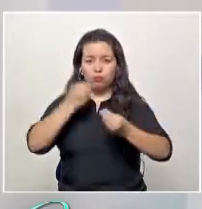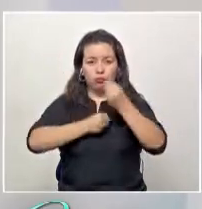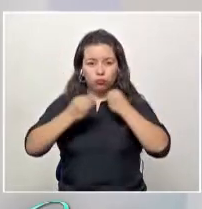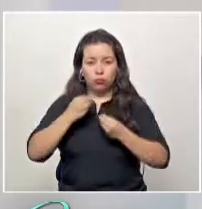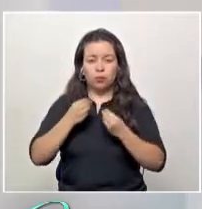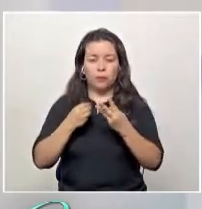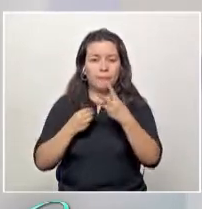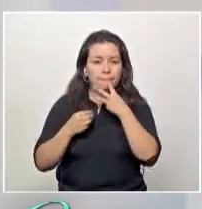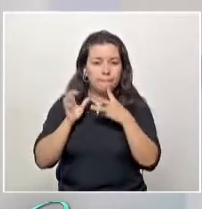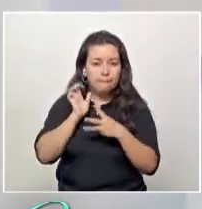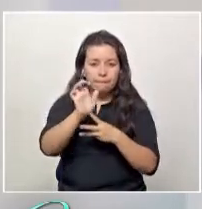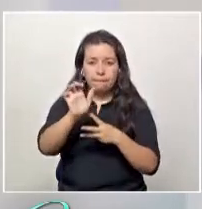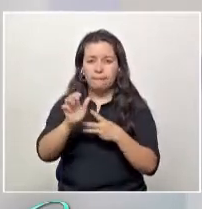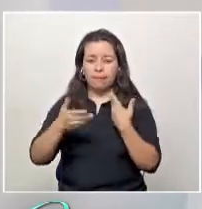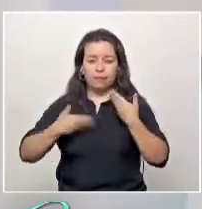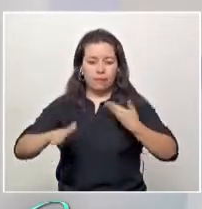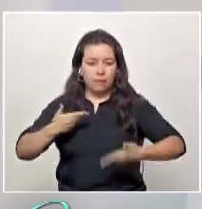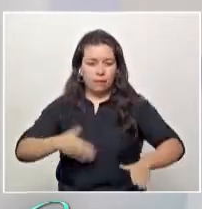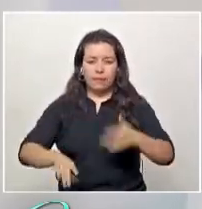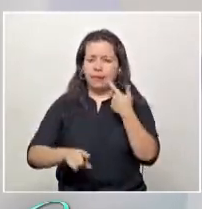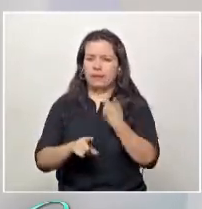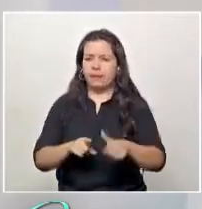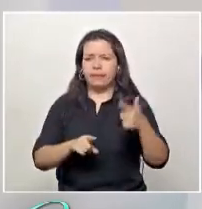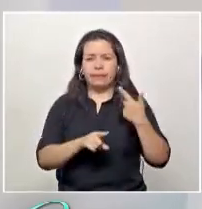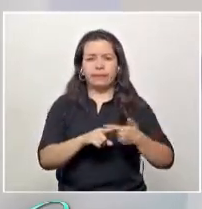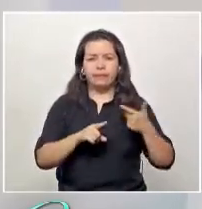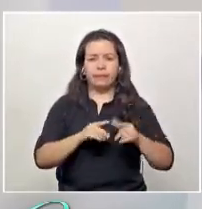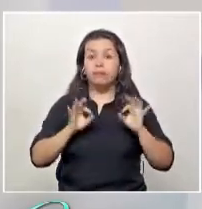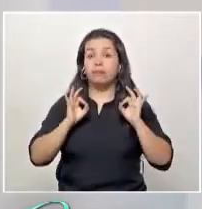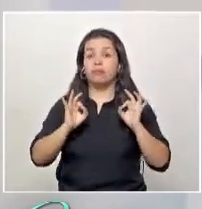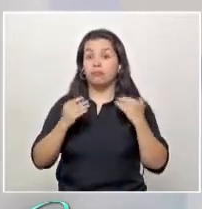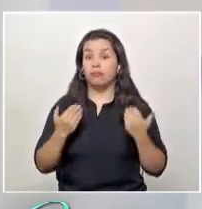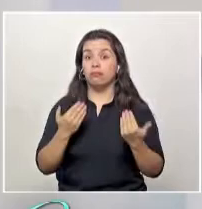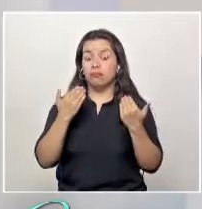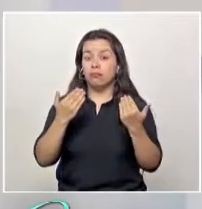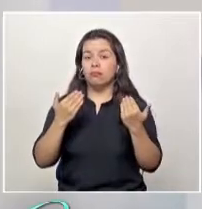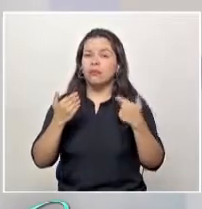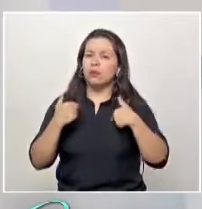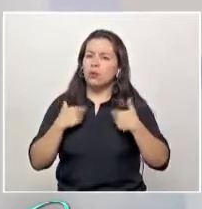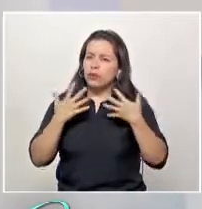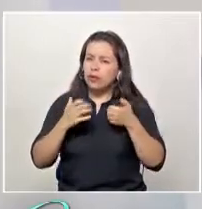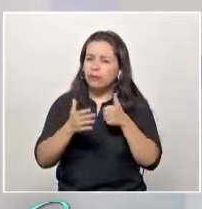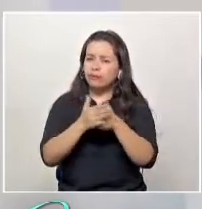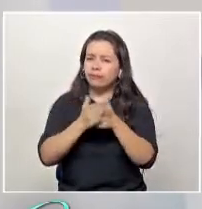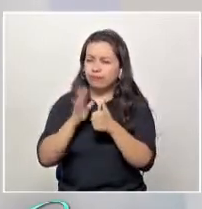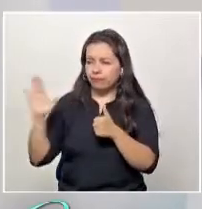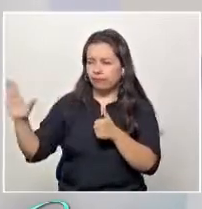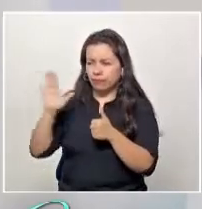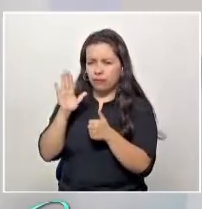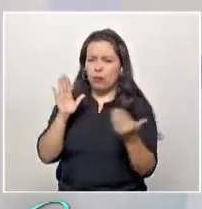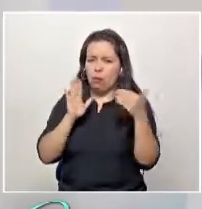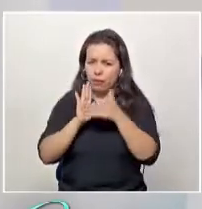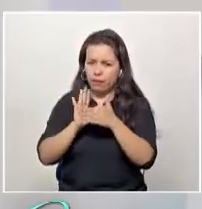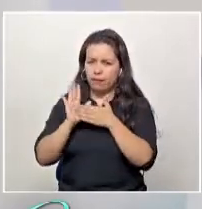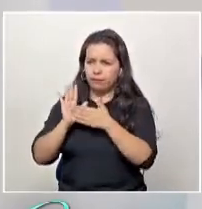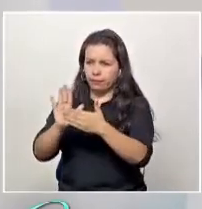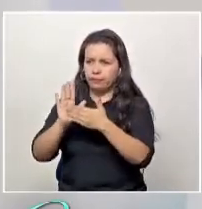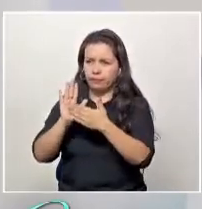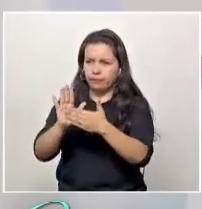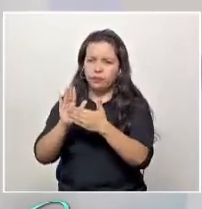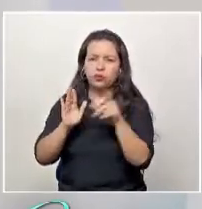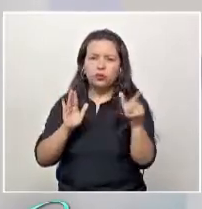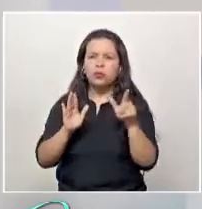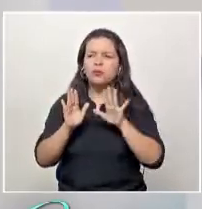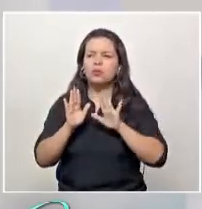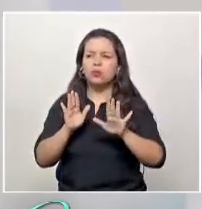ayunos, desintoxicaciones y demás, y funciona mucho. Pero quiero volver a la imagen porque es que hay algo, hay una